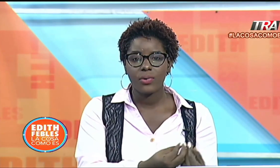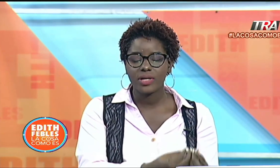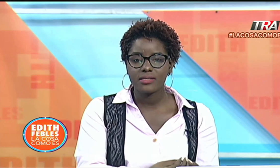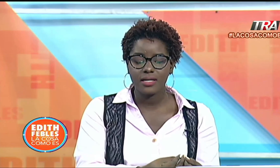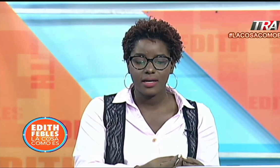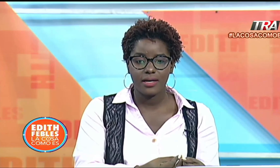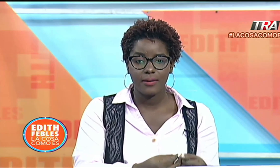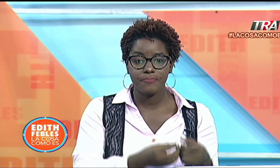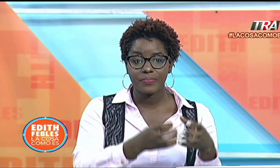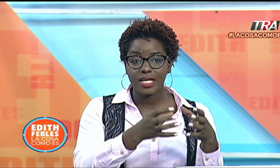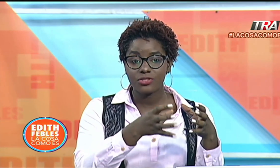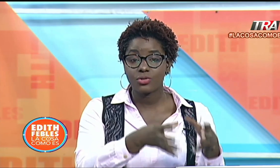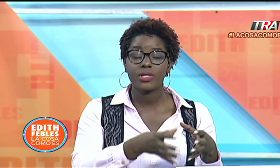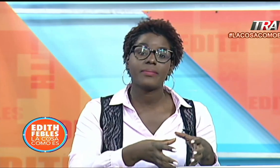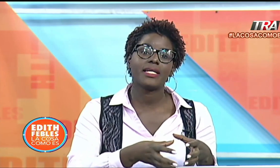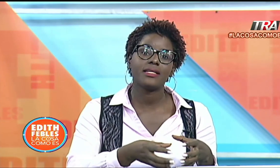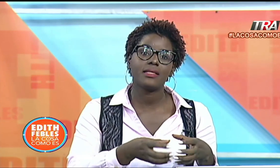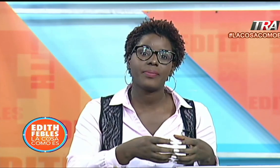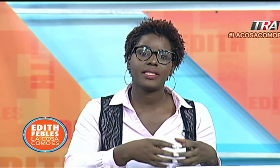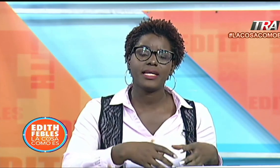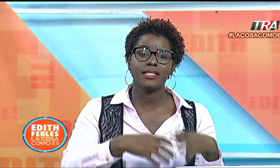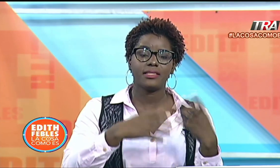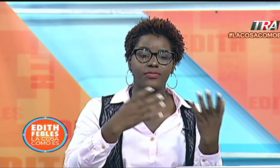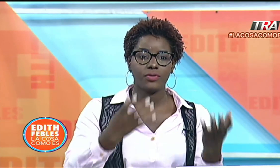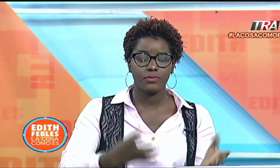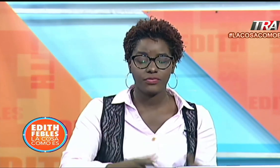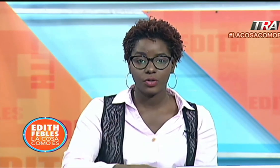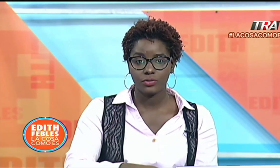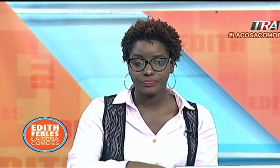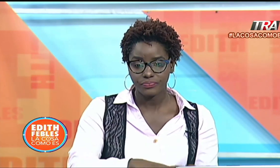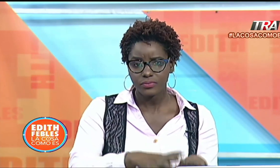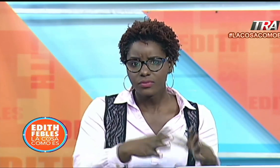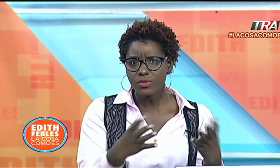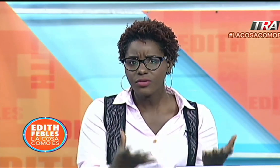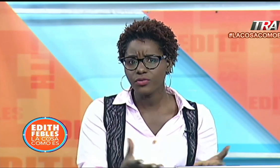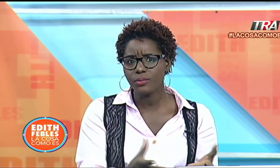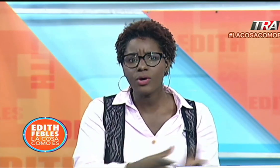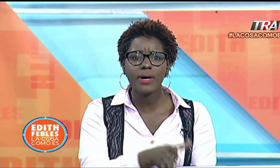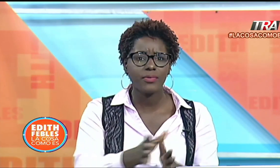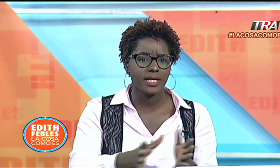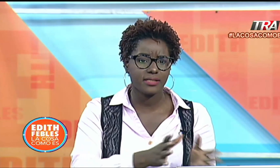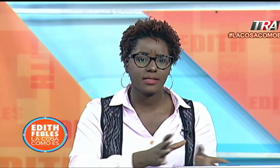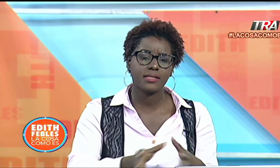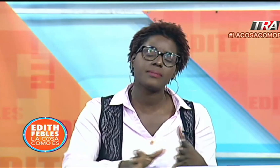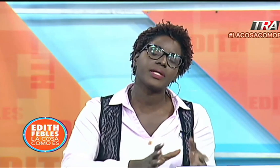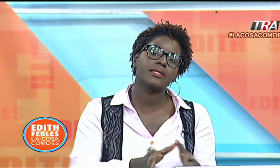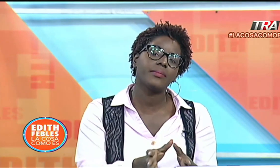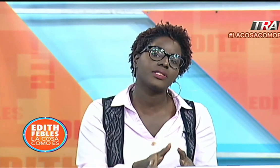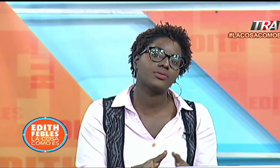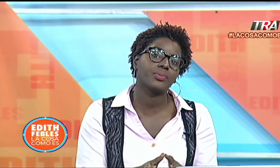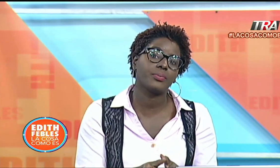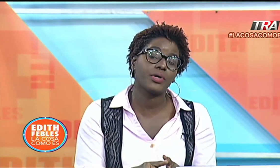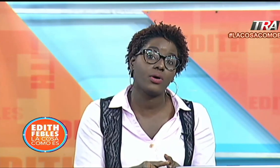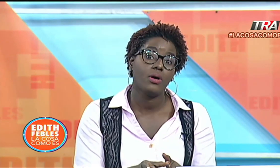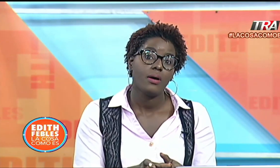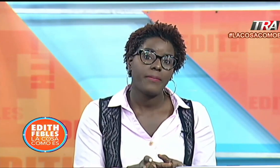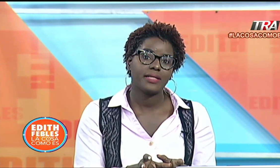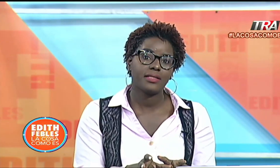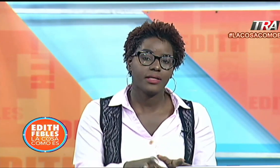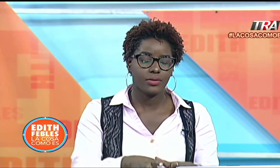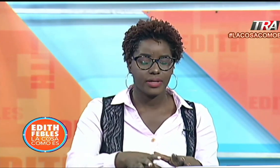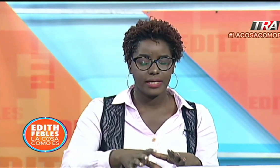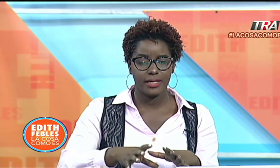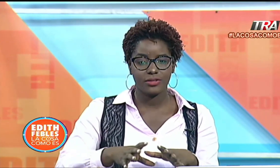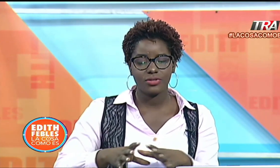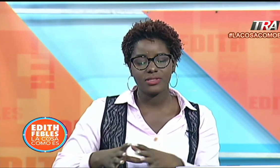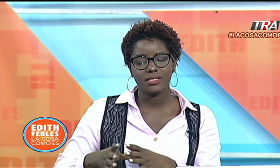sea, Boric estuvo de manera independiente, formó, vamos a decir así, prácticamente su propio